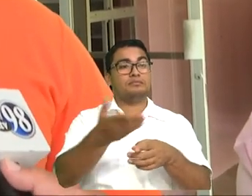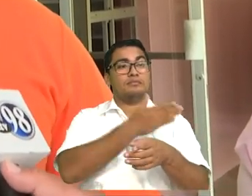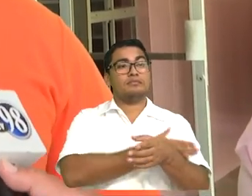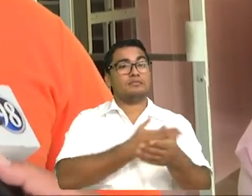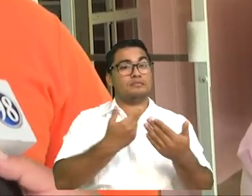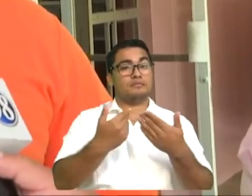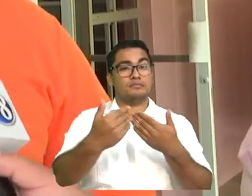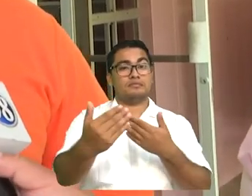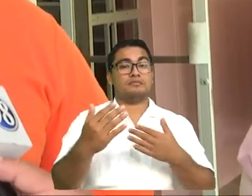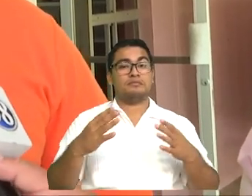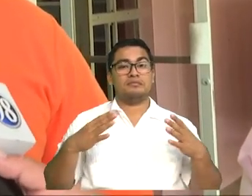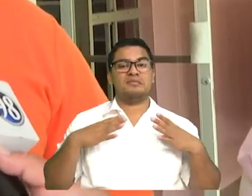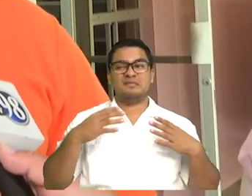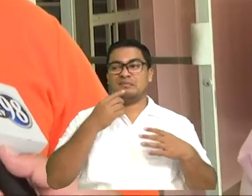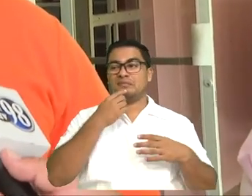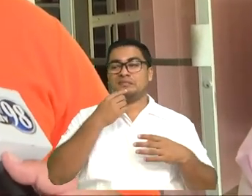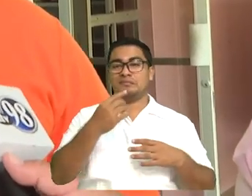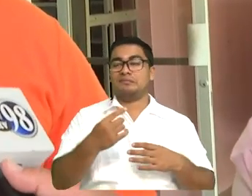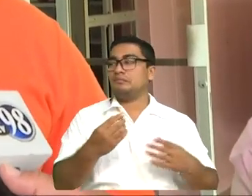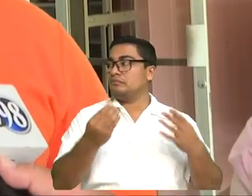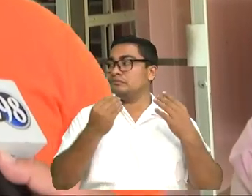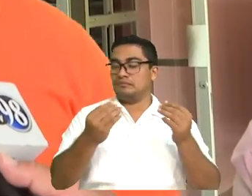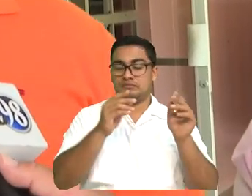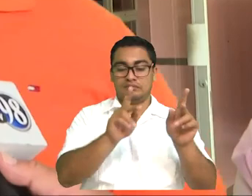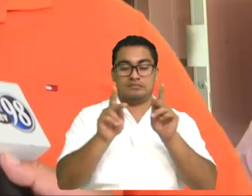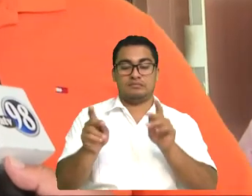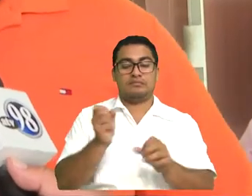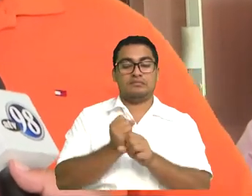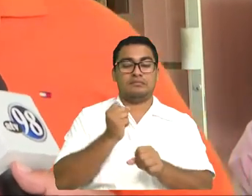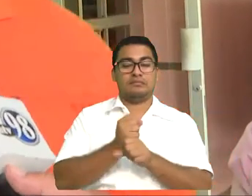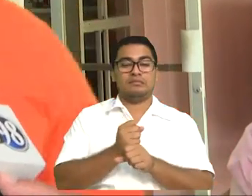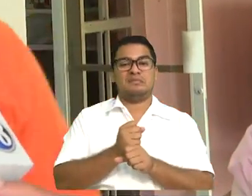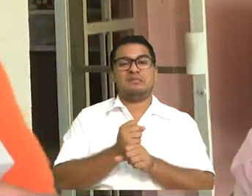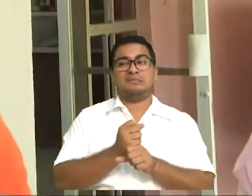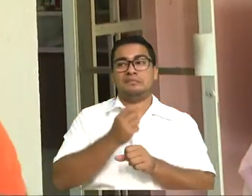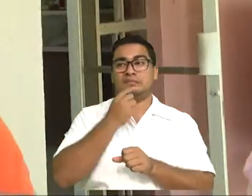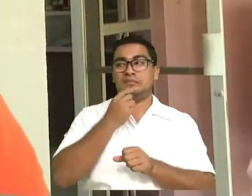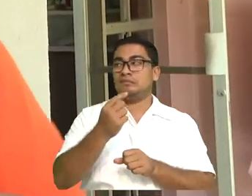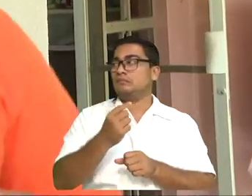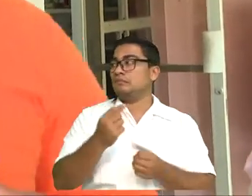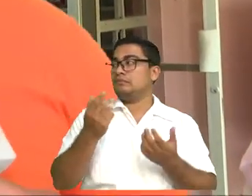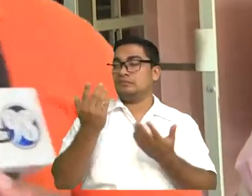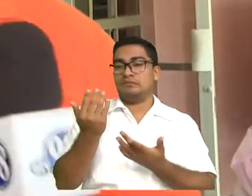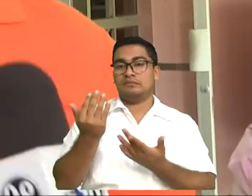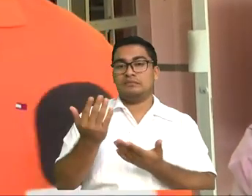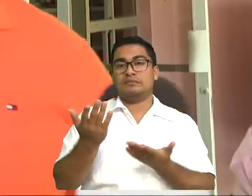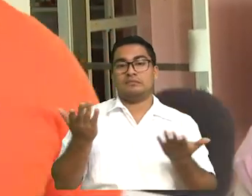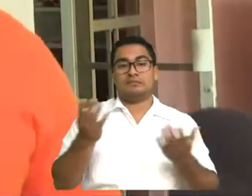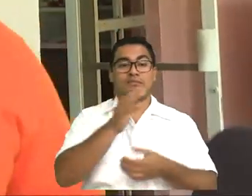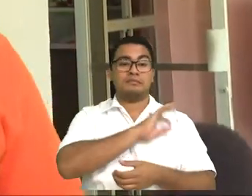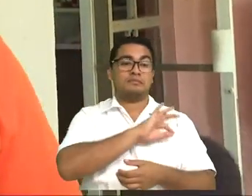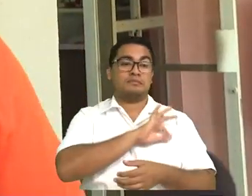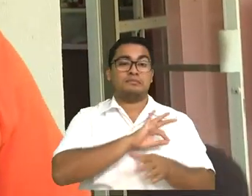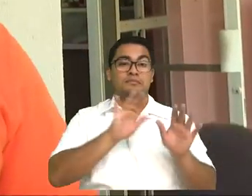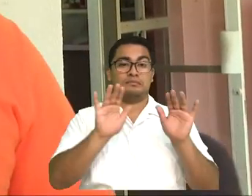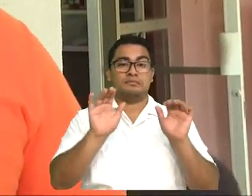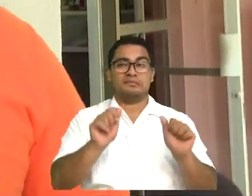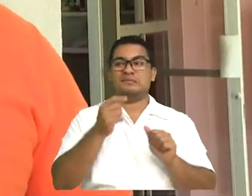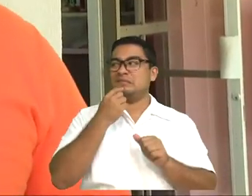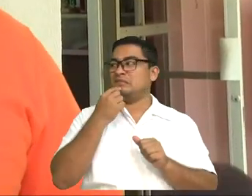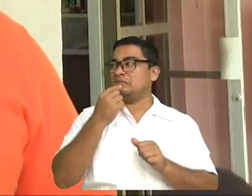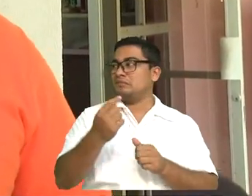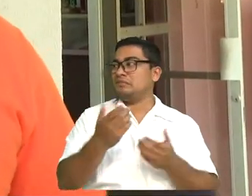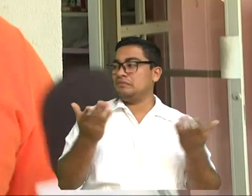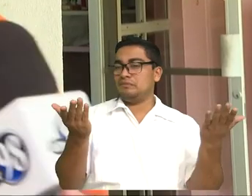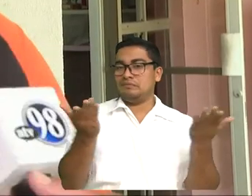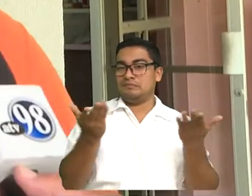y muchos trabajamos pues en vacaciones, pero gracias a Dios tenemos el salario ya. ¿Qué pensás asegurar en la casa,